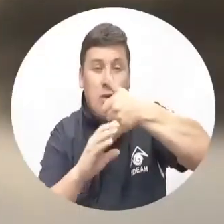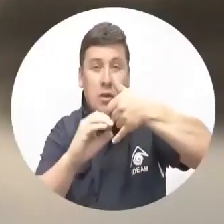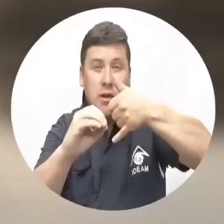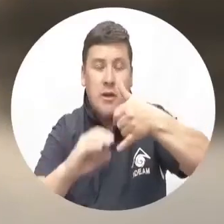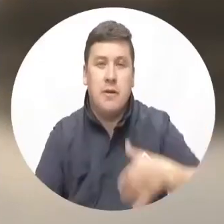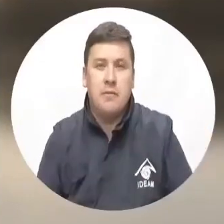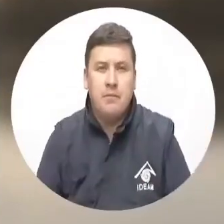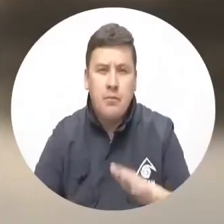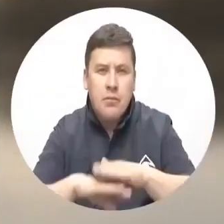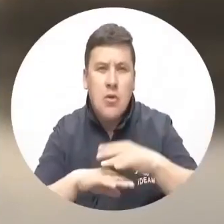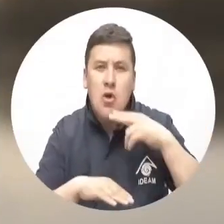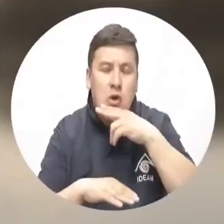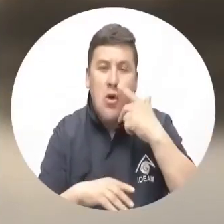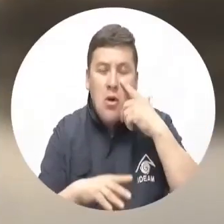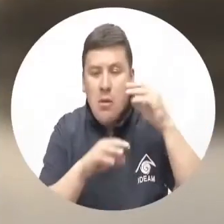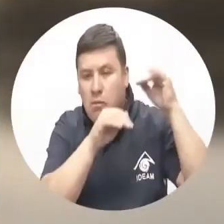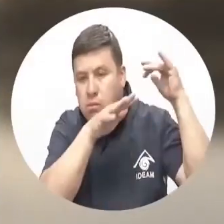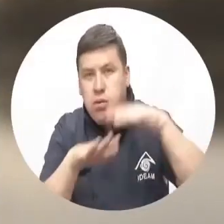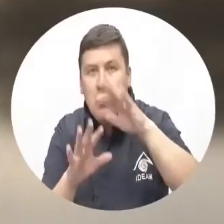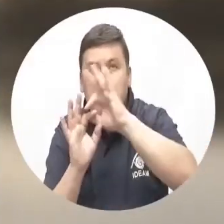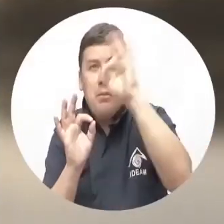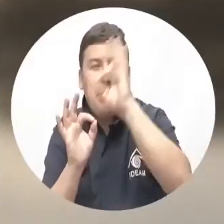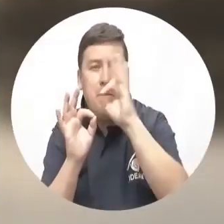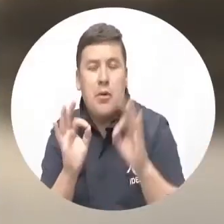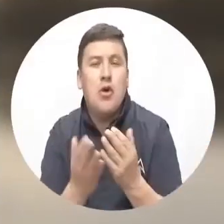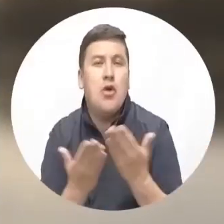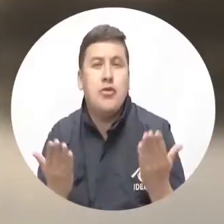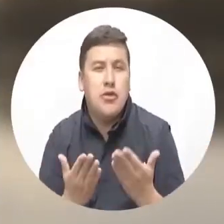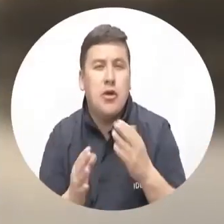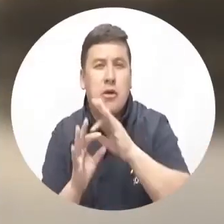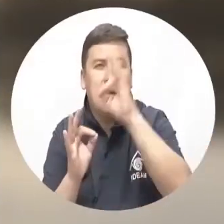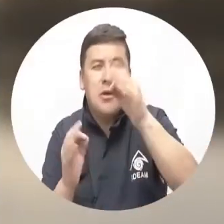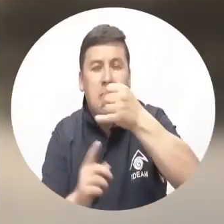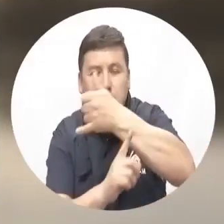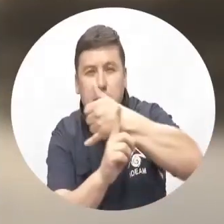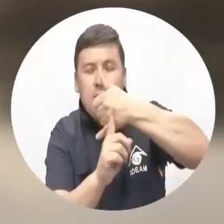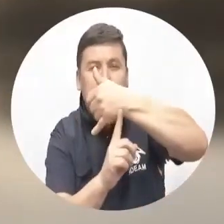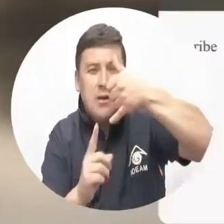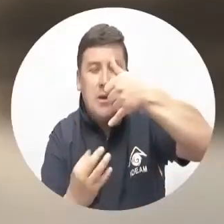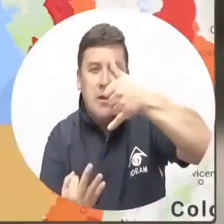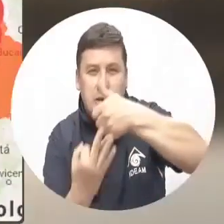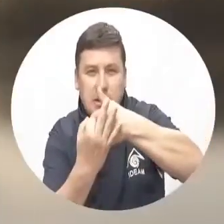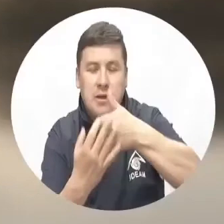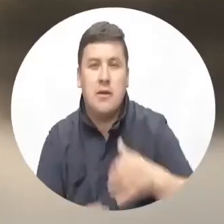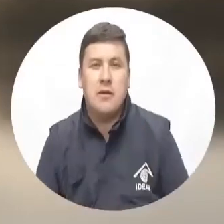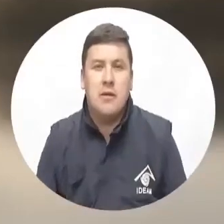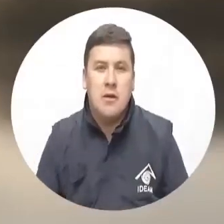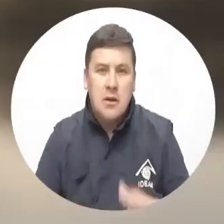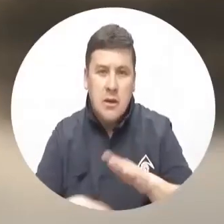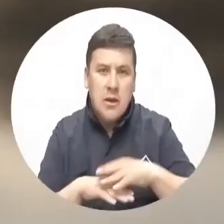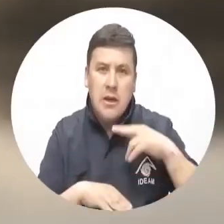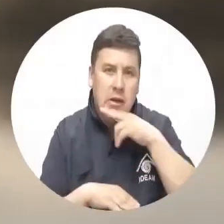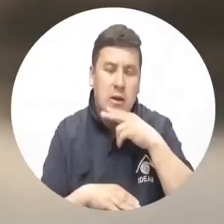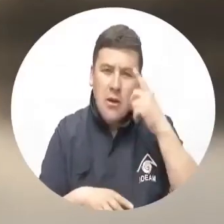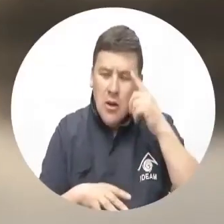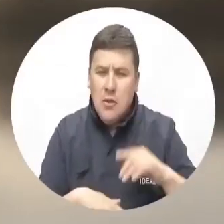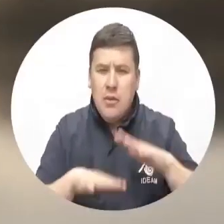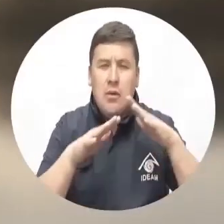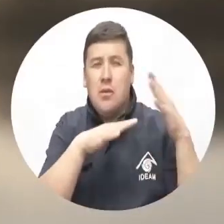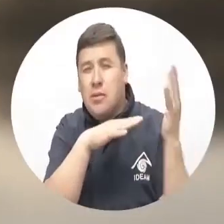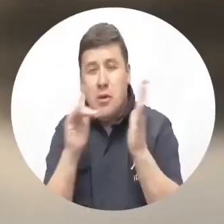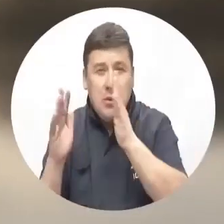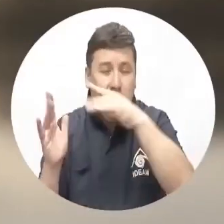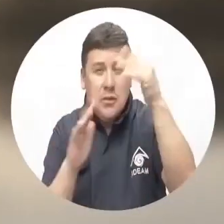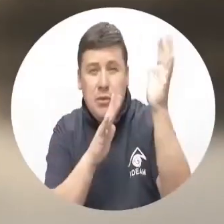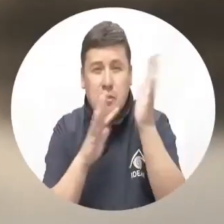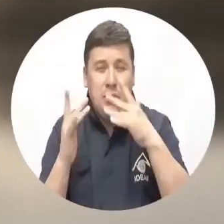por derrumbes en municipios ubicados en el Pacífico y alerta naranja en la zona andina. Alerta roja por fuertes olas y vientos al centro y